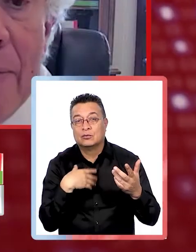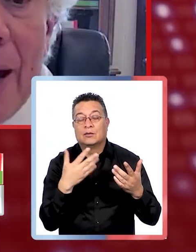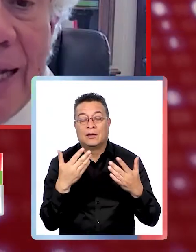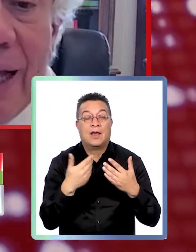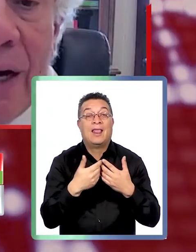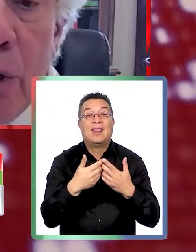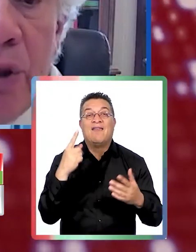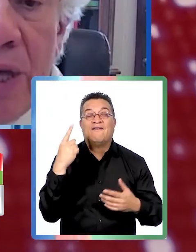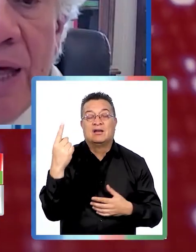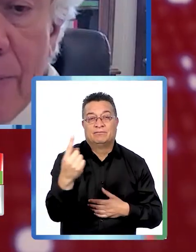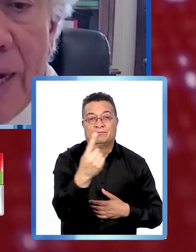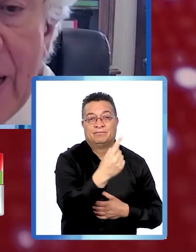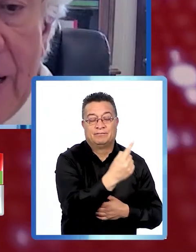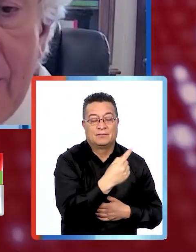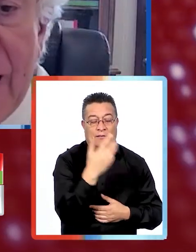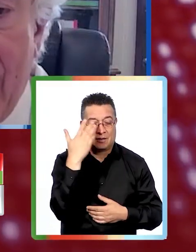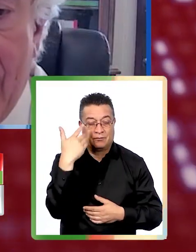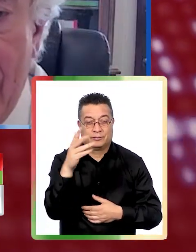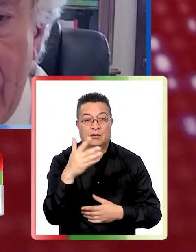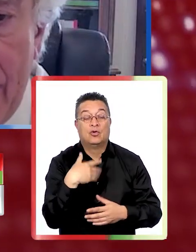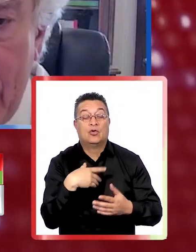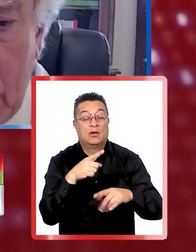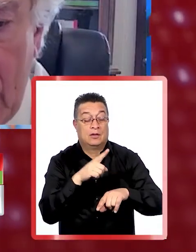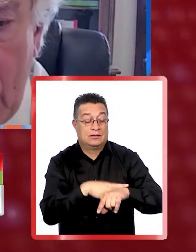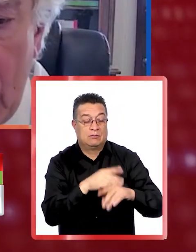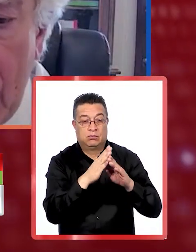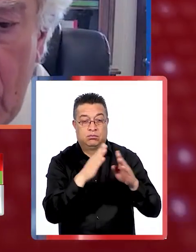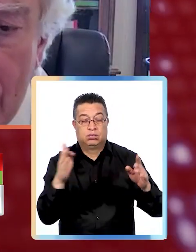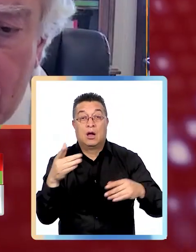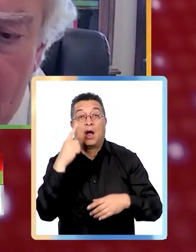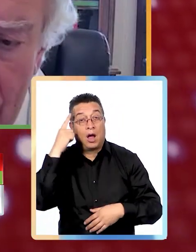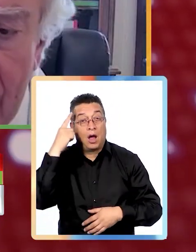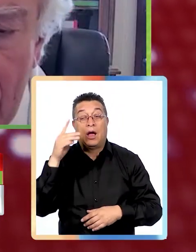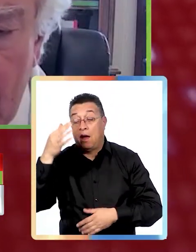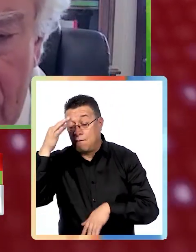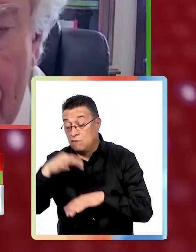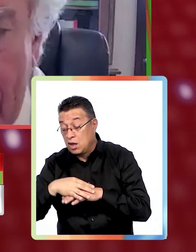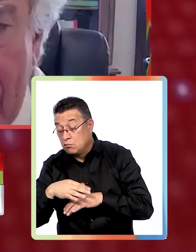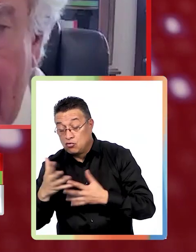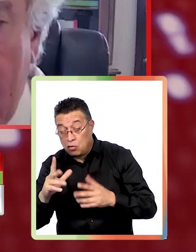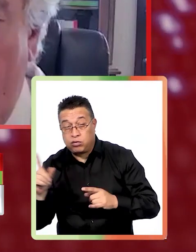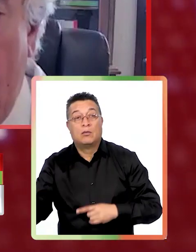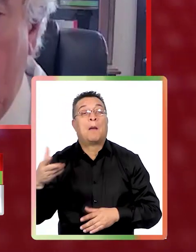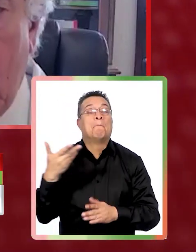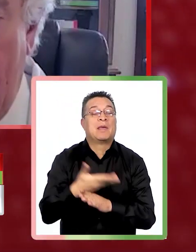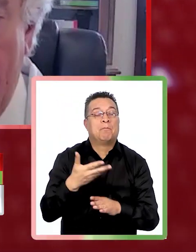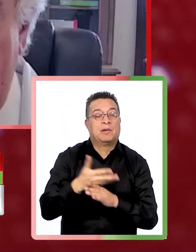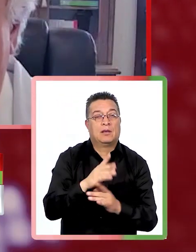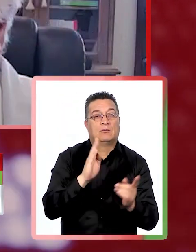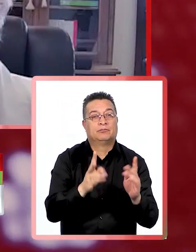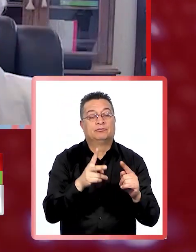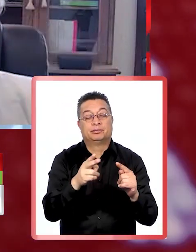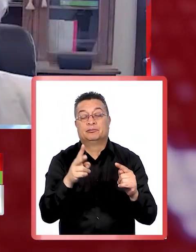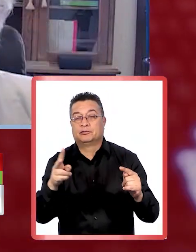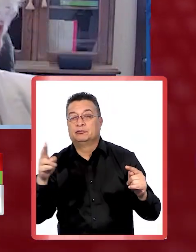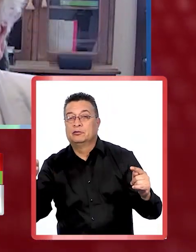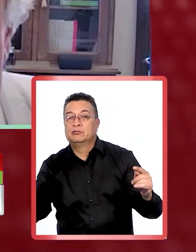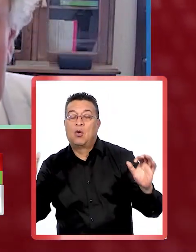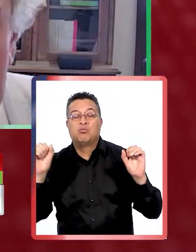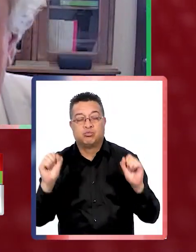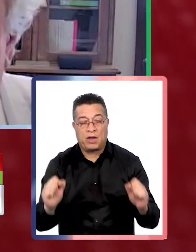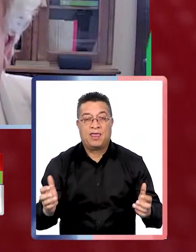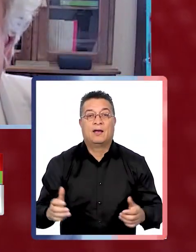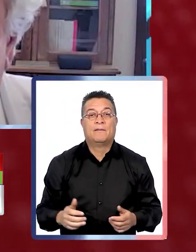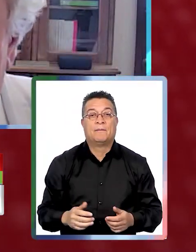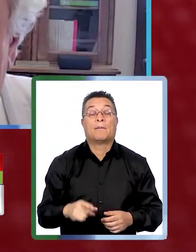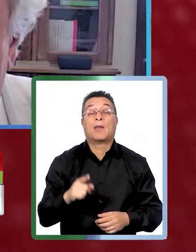libre demanda los días de manera limitada, pero tener una posibilidad de usar más días que los habituales. Ahora, doctor,